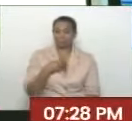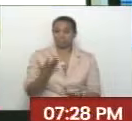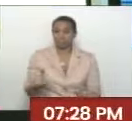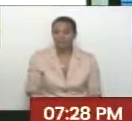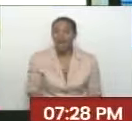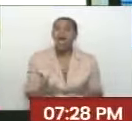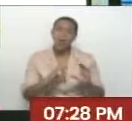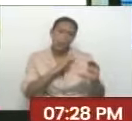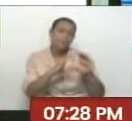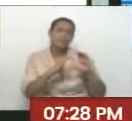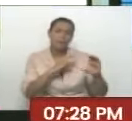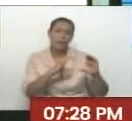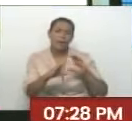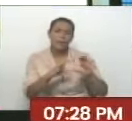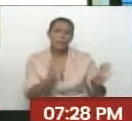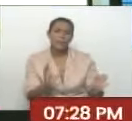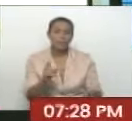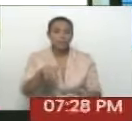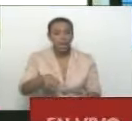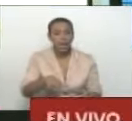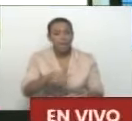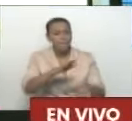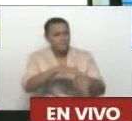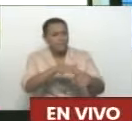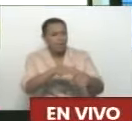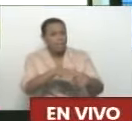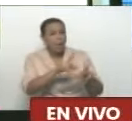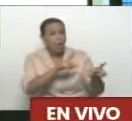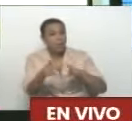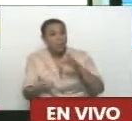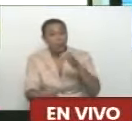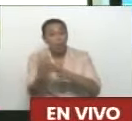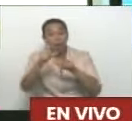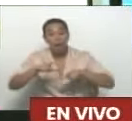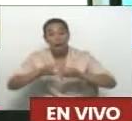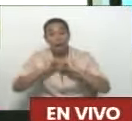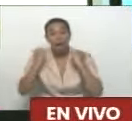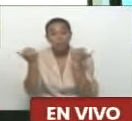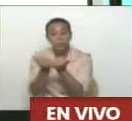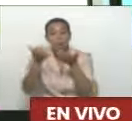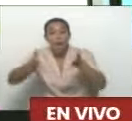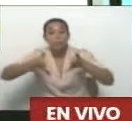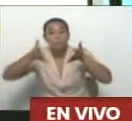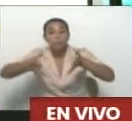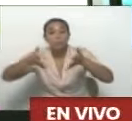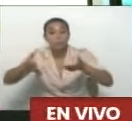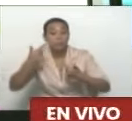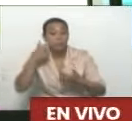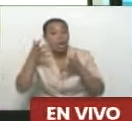ahí conversamos. Y yo le dije, Bachelet, vamos a instalar una oficina de asesoría